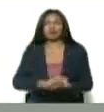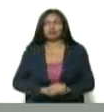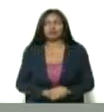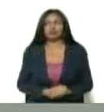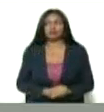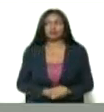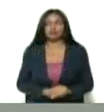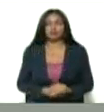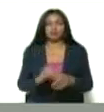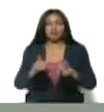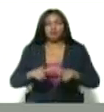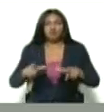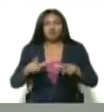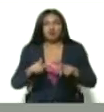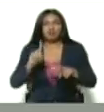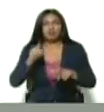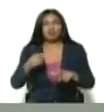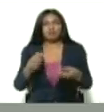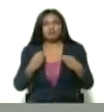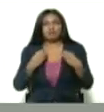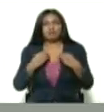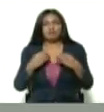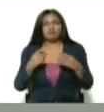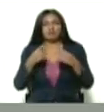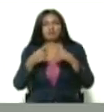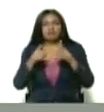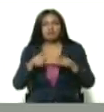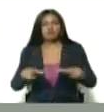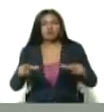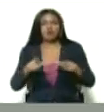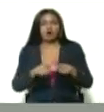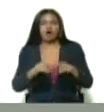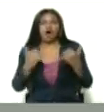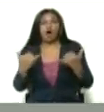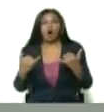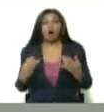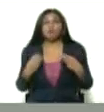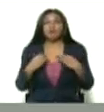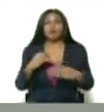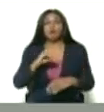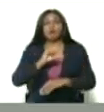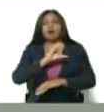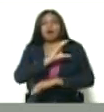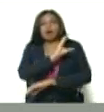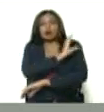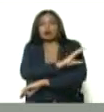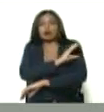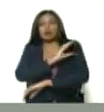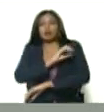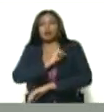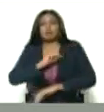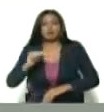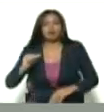en aislamiento domiciliario y está ahora en una clínica privada, la clínica Loira.